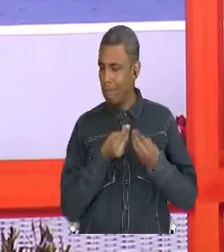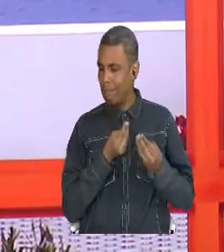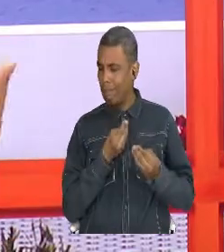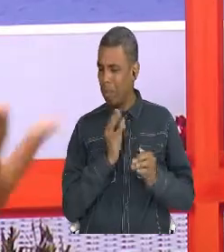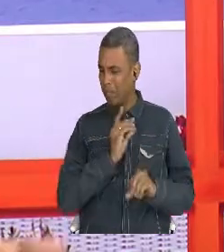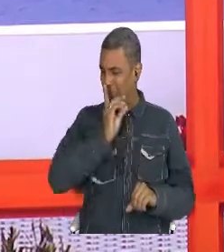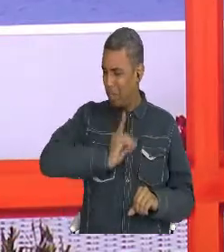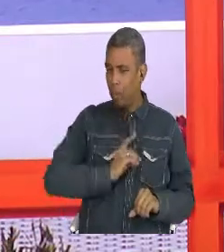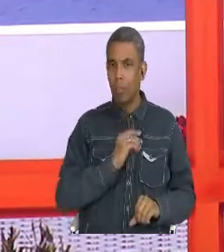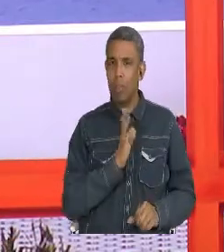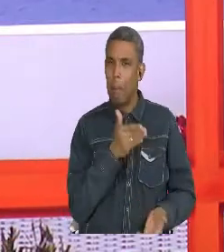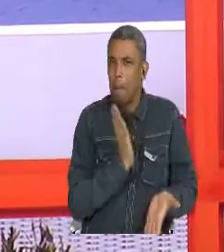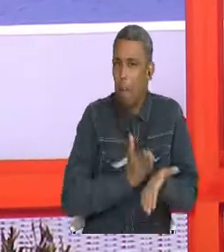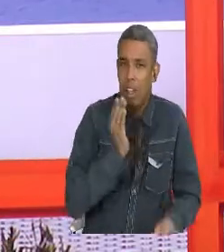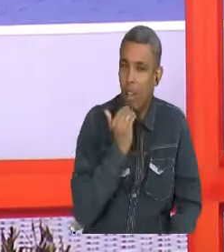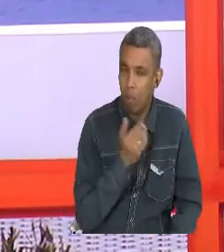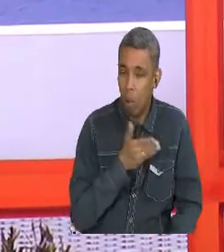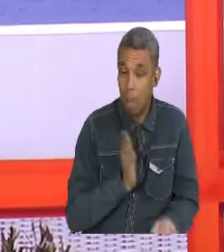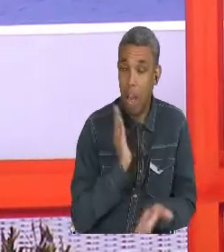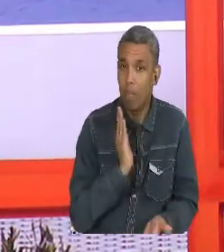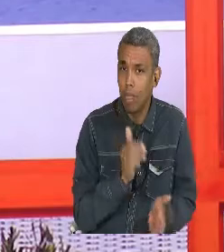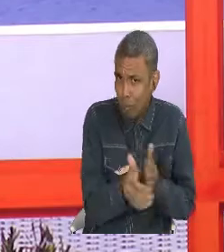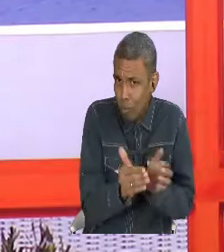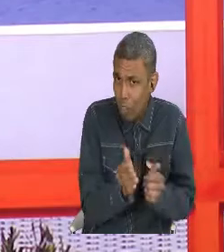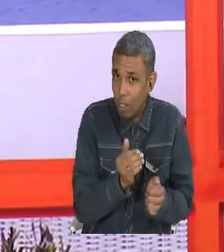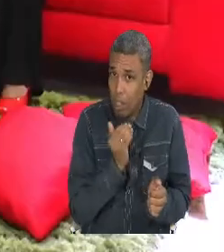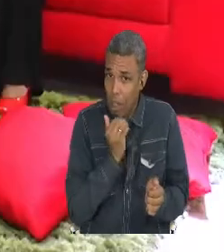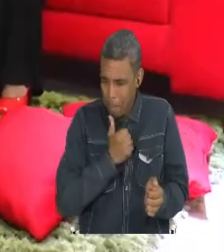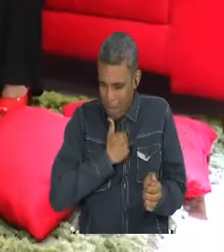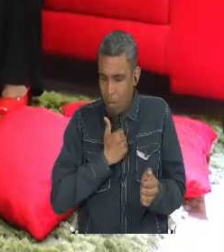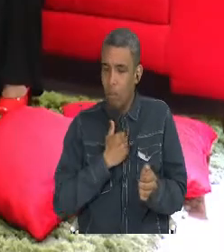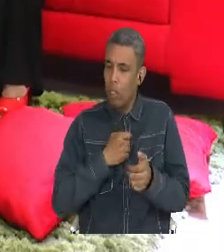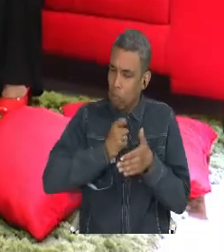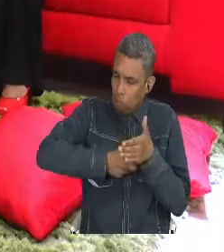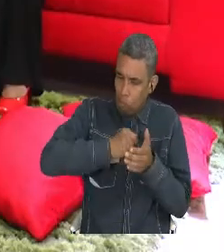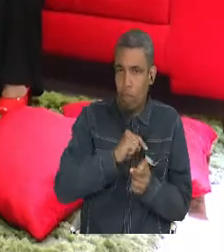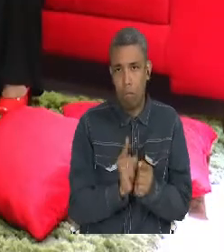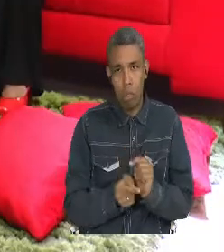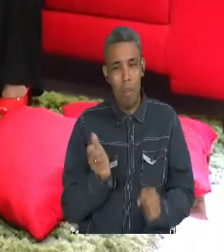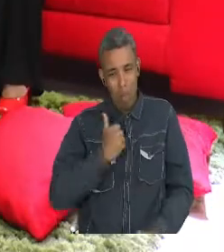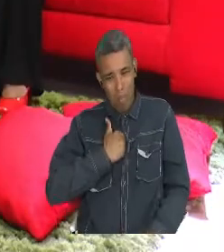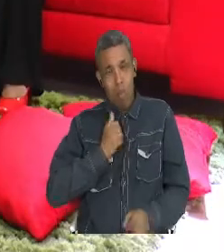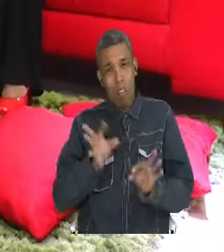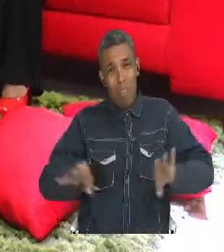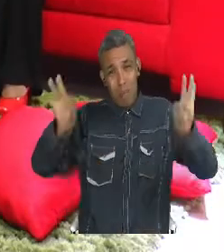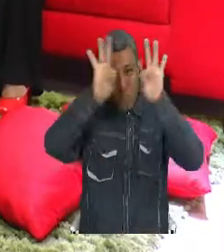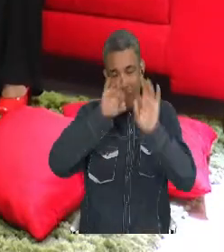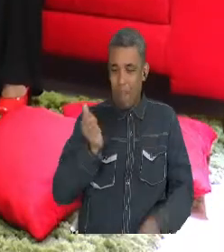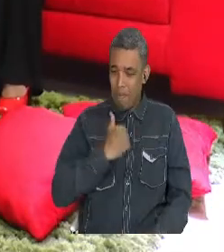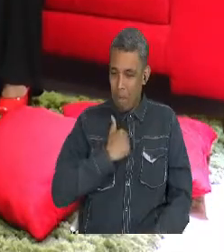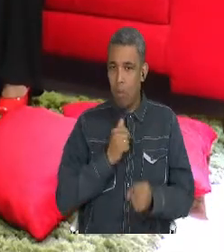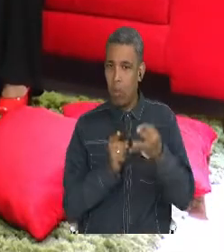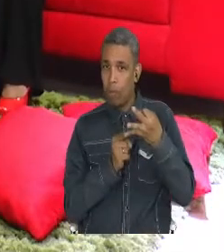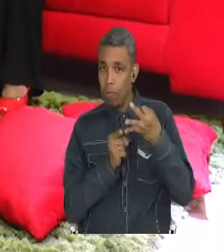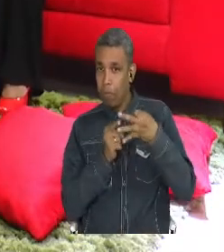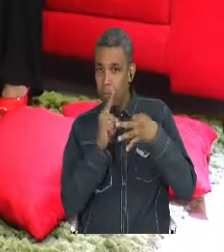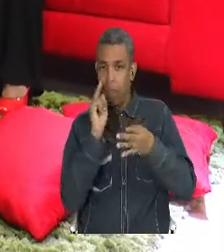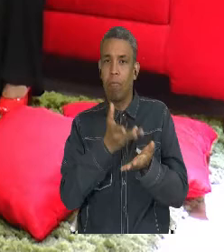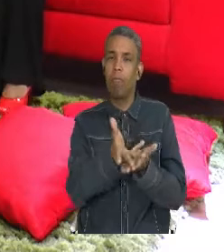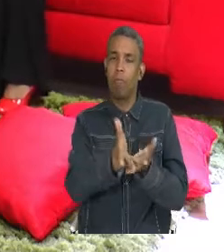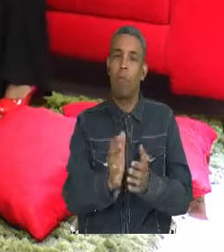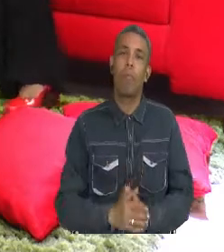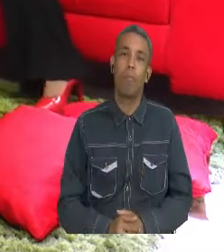bienestar y una mayor sensación de felicidad también con nosotros mismos. Bueno, muchísimas gracias a todos nuestros televidentes, y ustedes también ya saben, ya todos acá